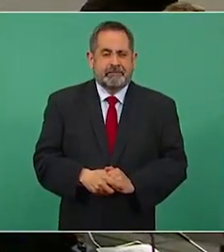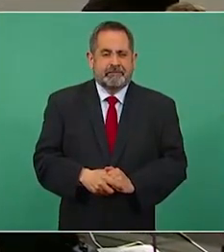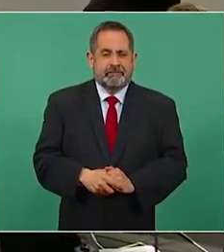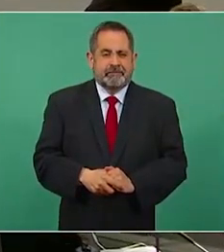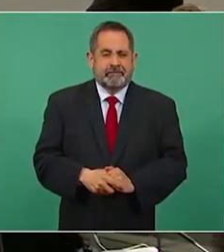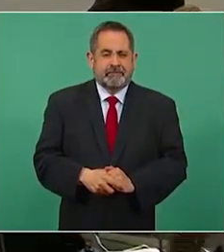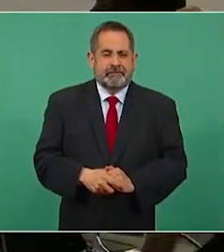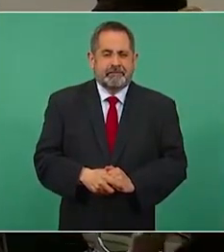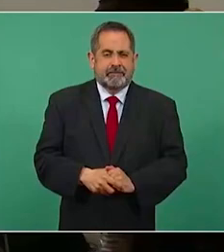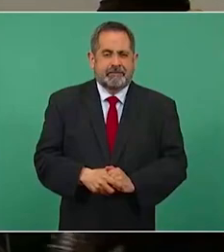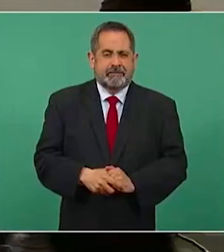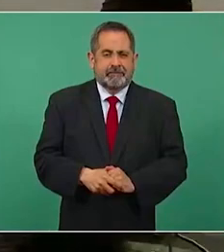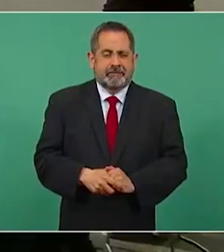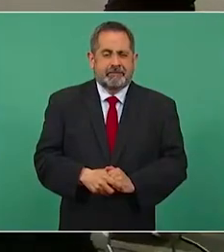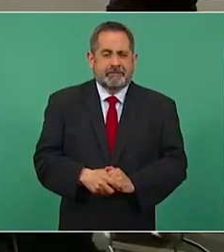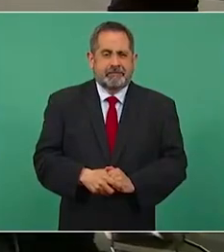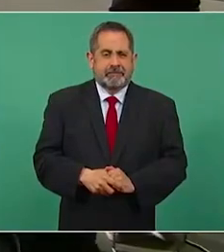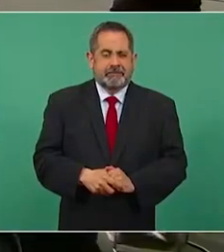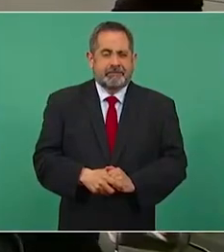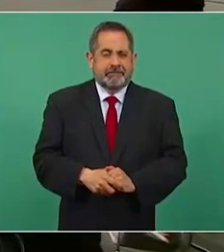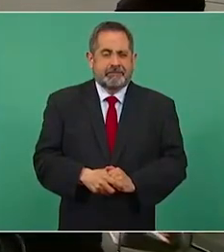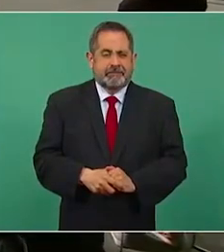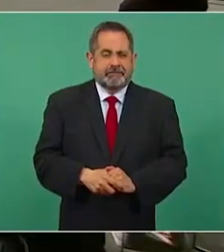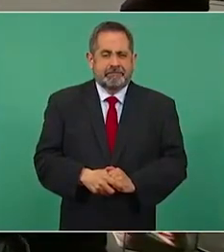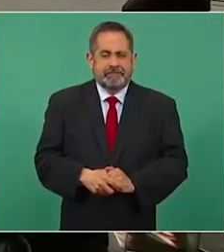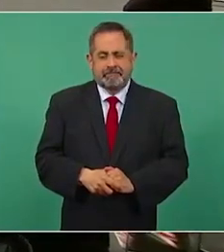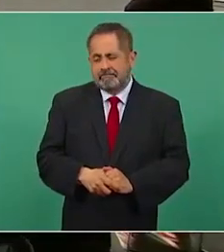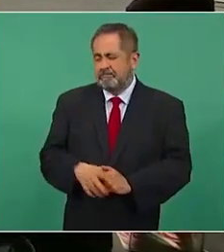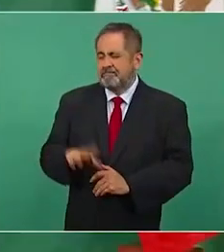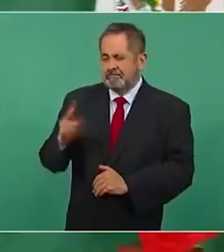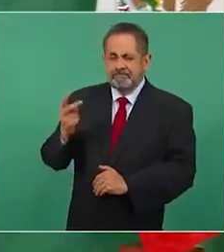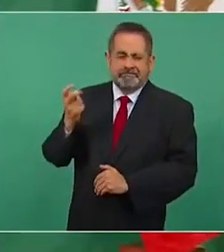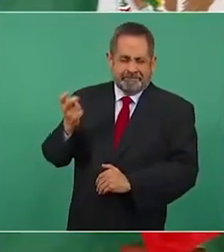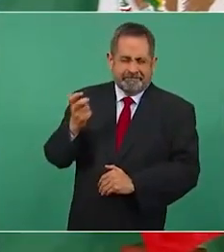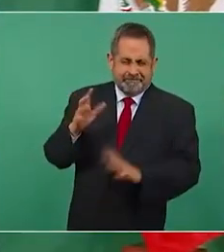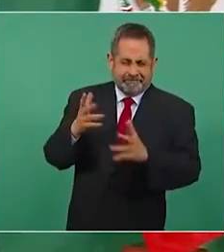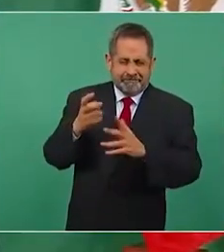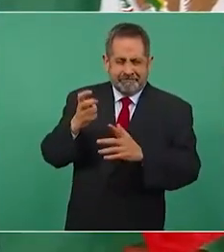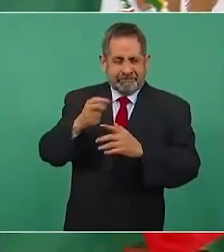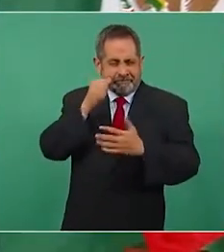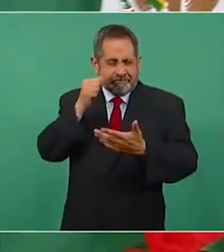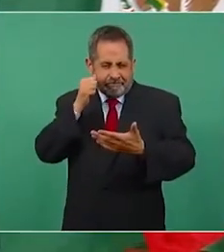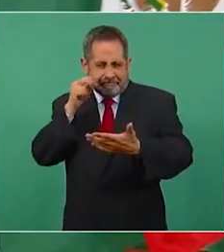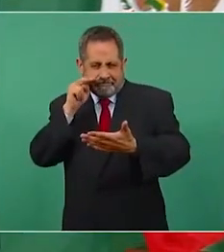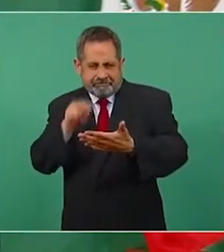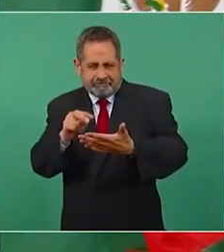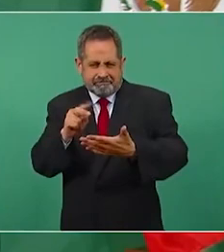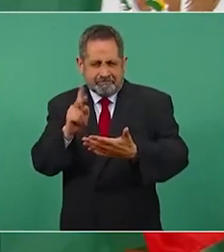Ese es el de bolito. Pero así es el Santa, el que vi ayer.